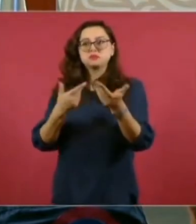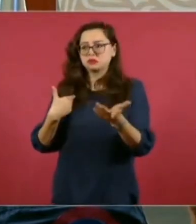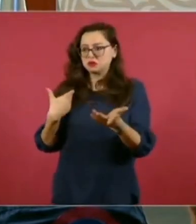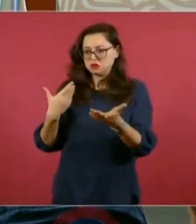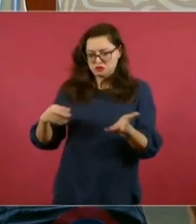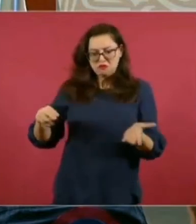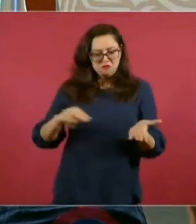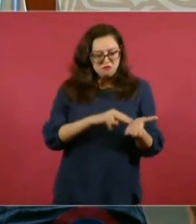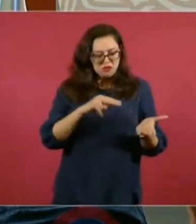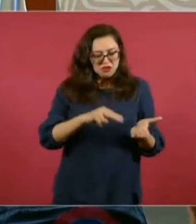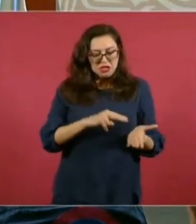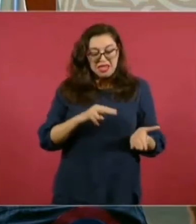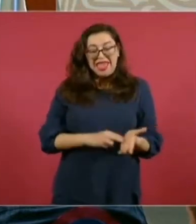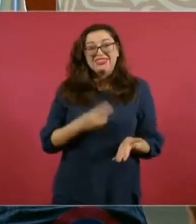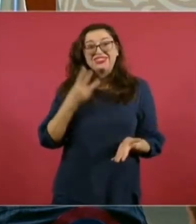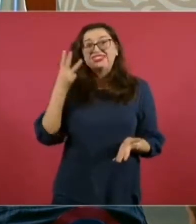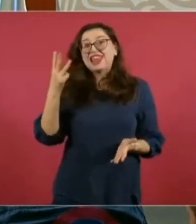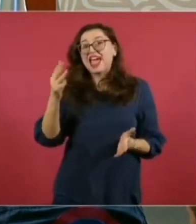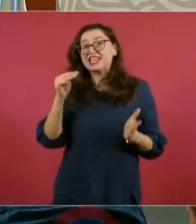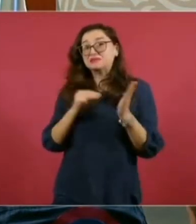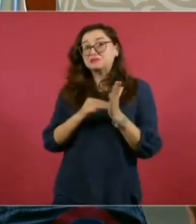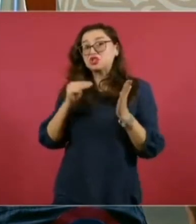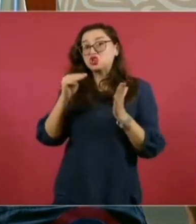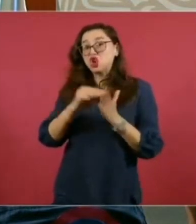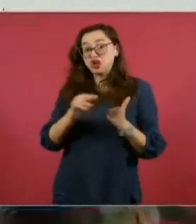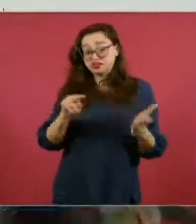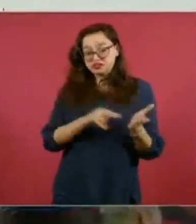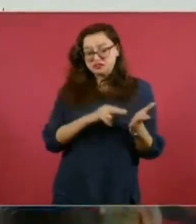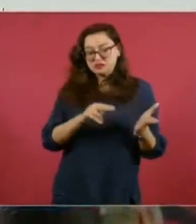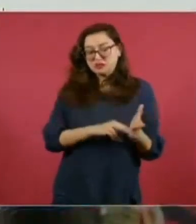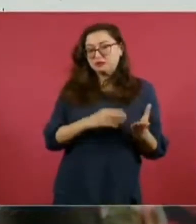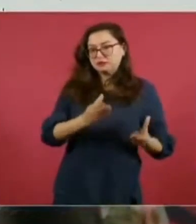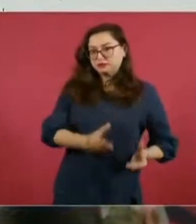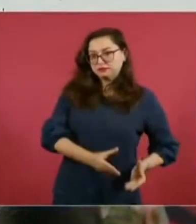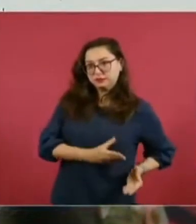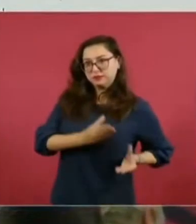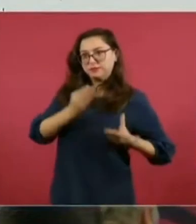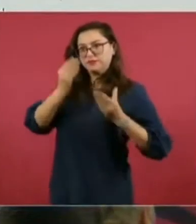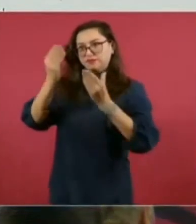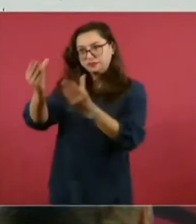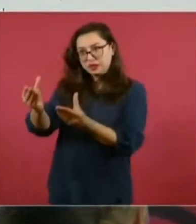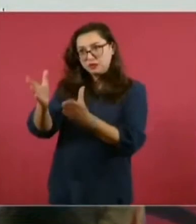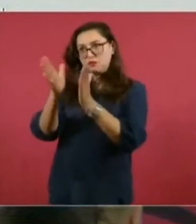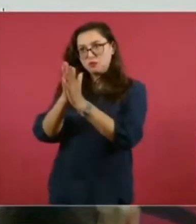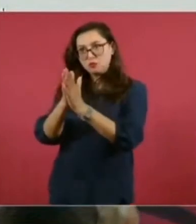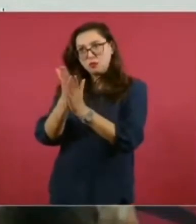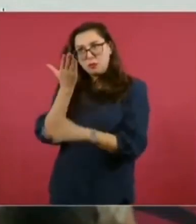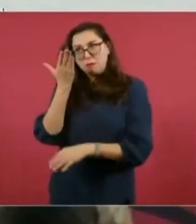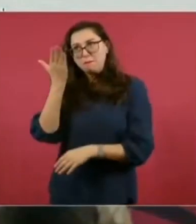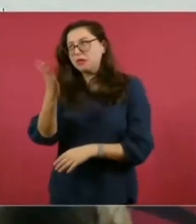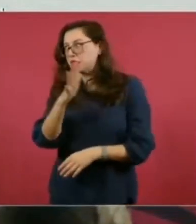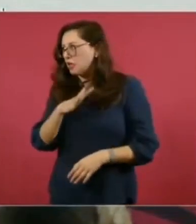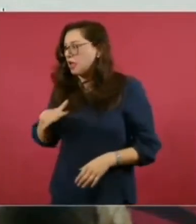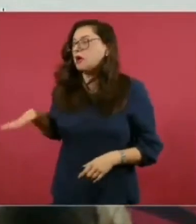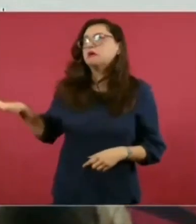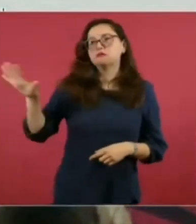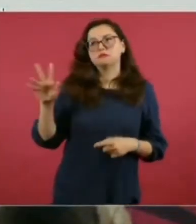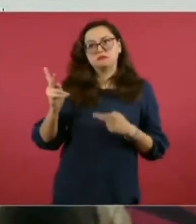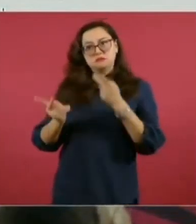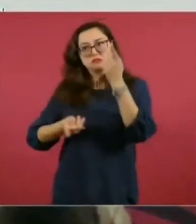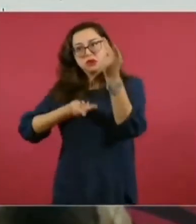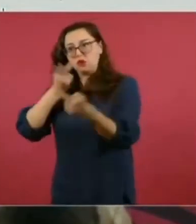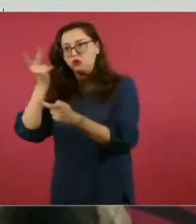haber reunido más de 3 millones de firmas y de haber cumplido con todos